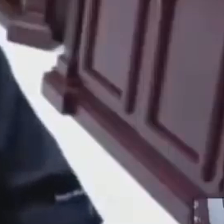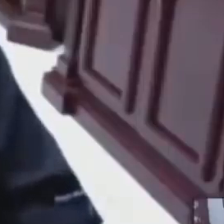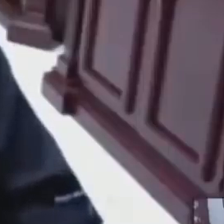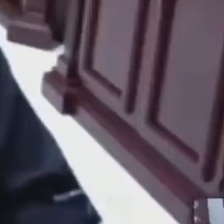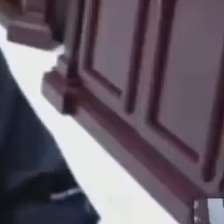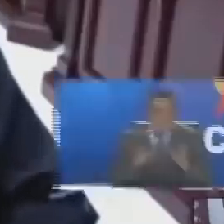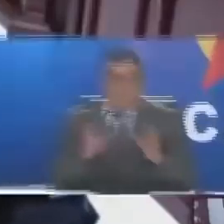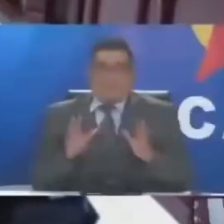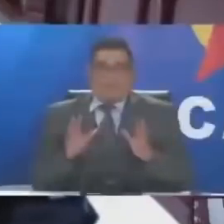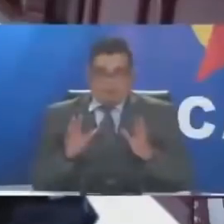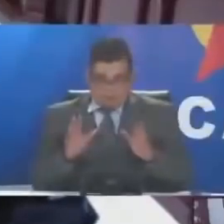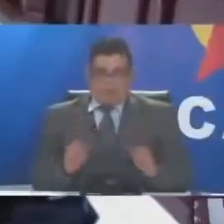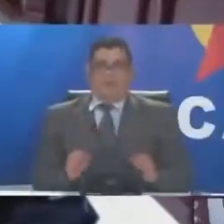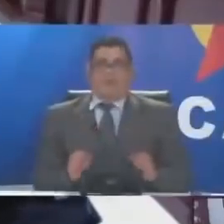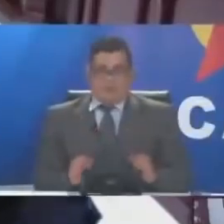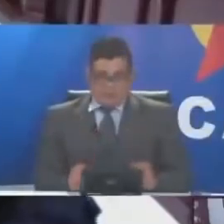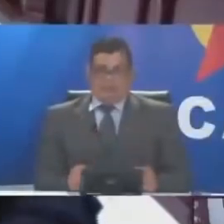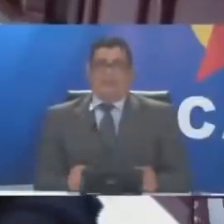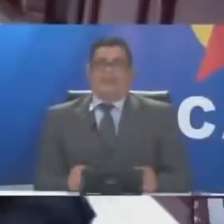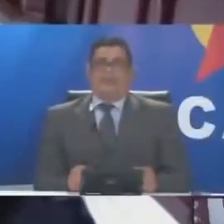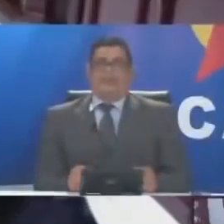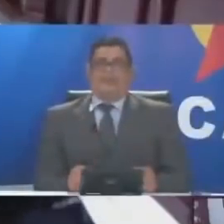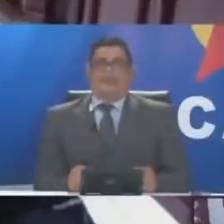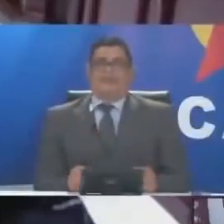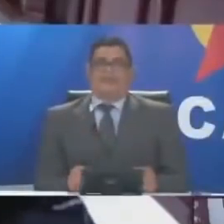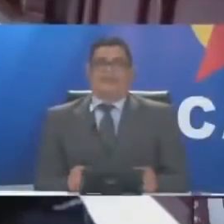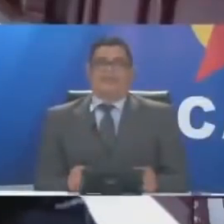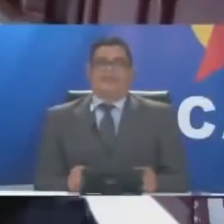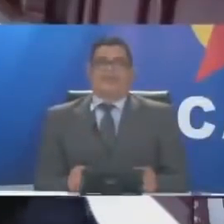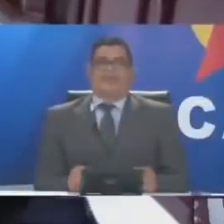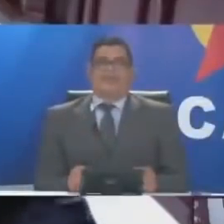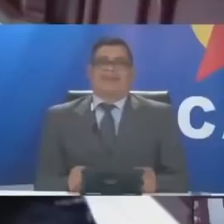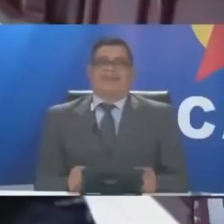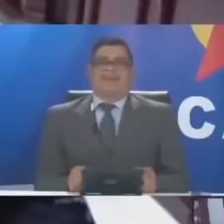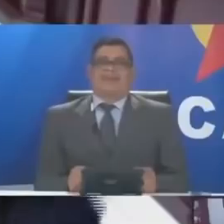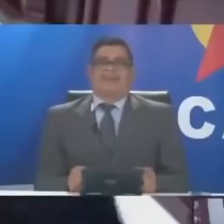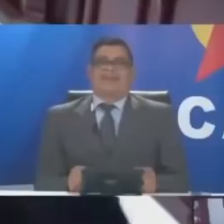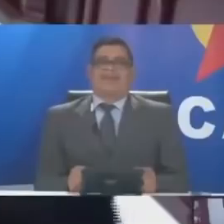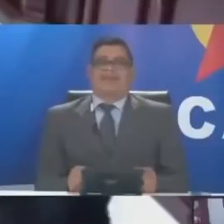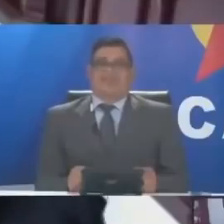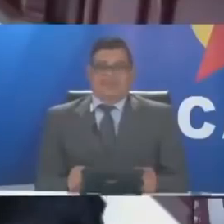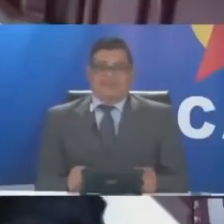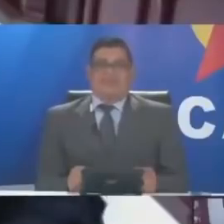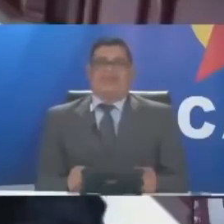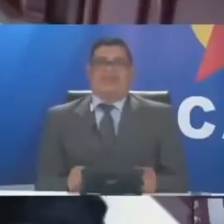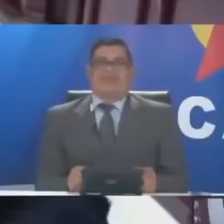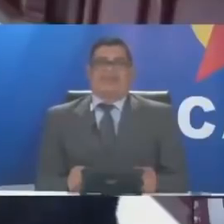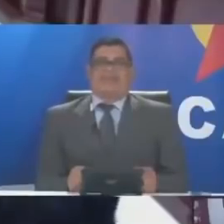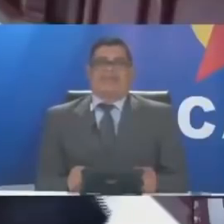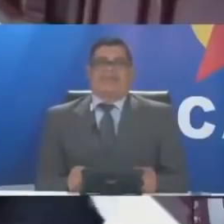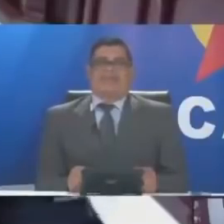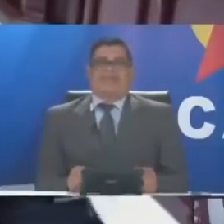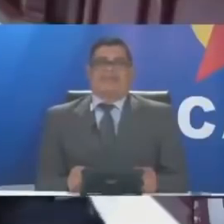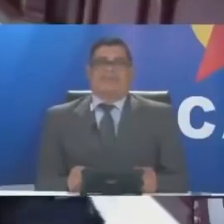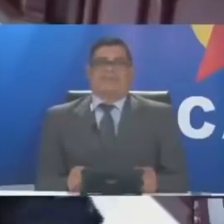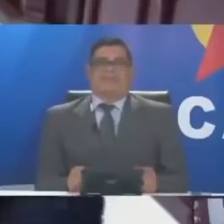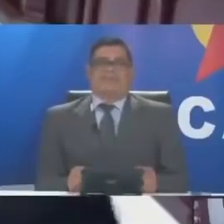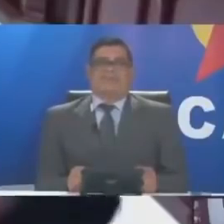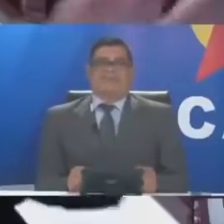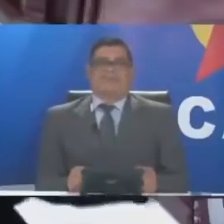críticas a zacarías quiero actualizar diciendo corre y es necesario dialogar bajar el antagonismo ser